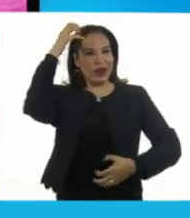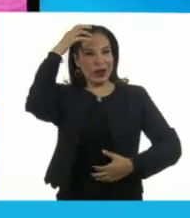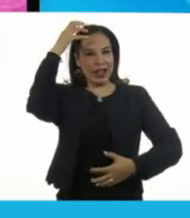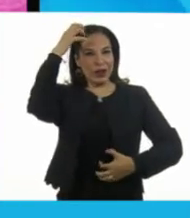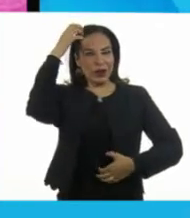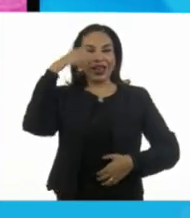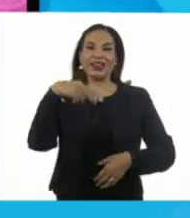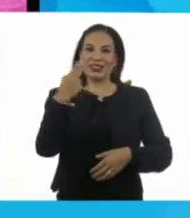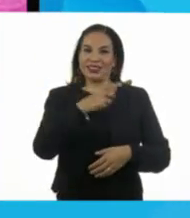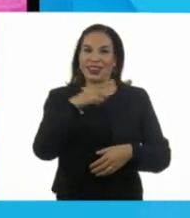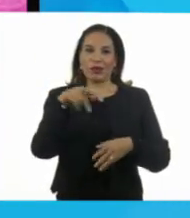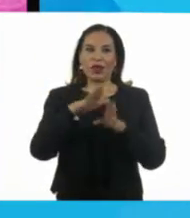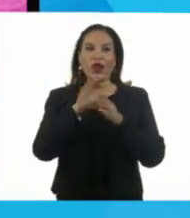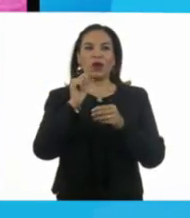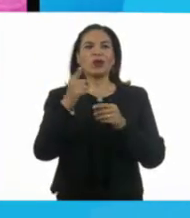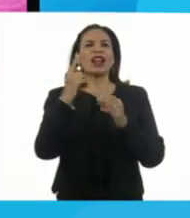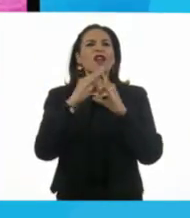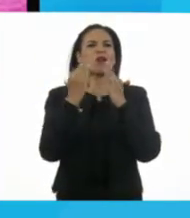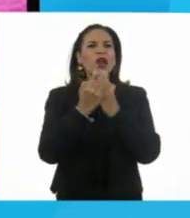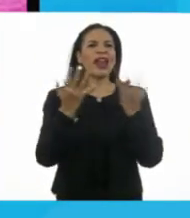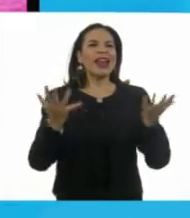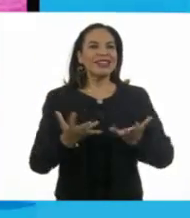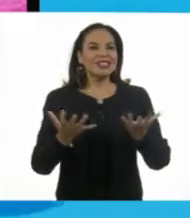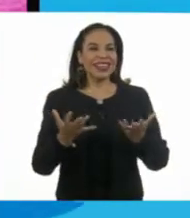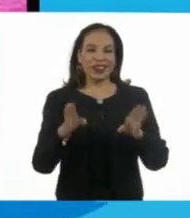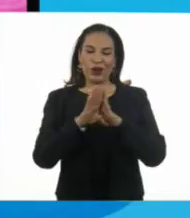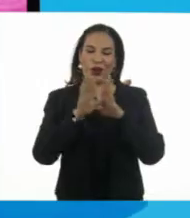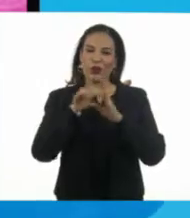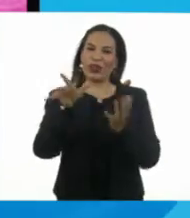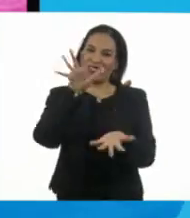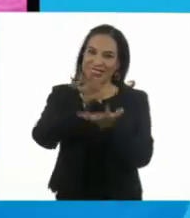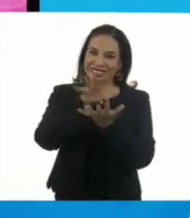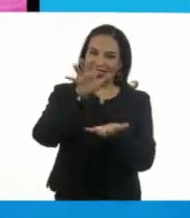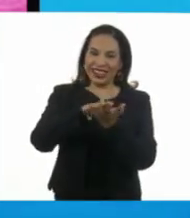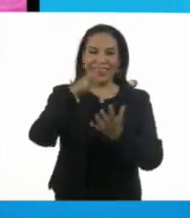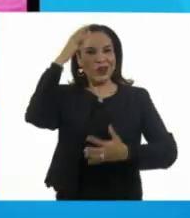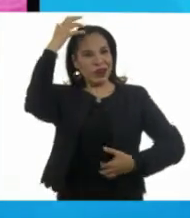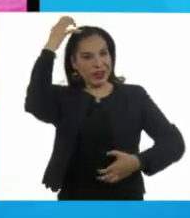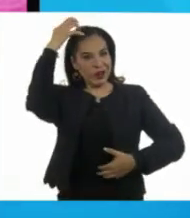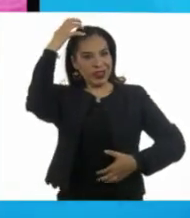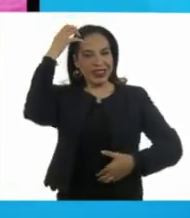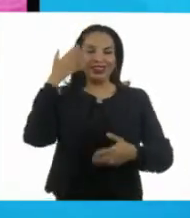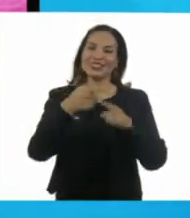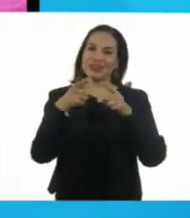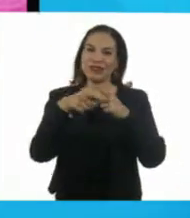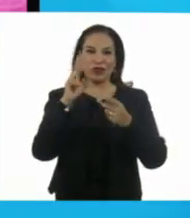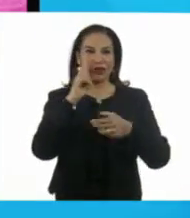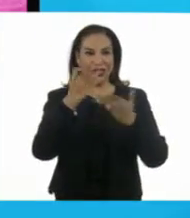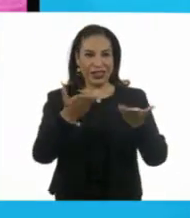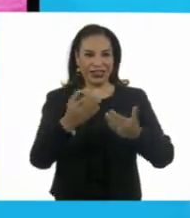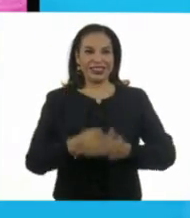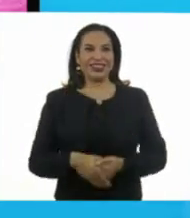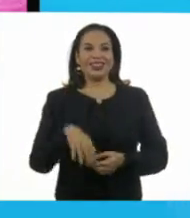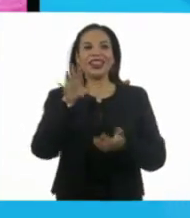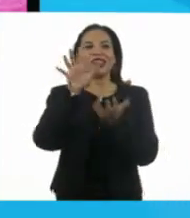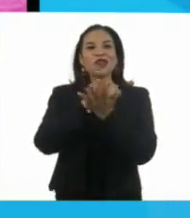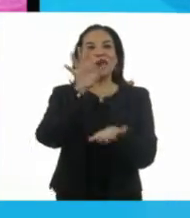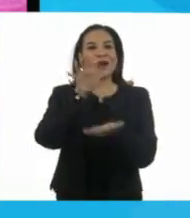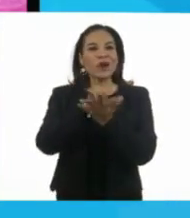para eso hay que inventarnos una manera de hacer como los cocodrilos, los orangutanes, etc. Entonces, boca de